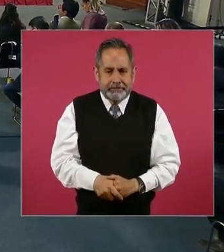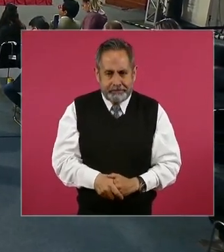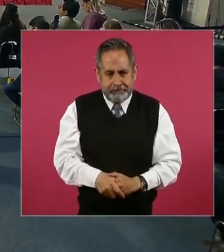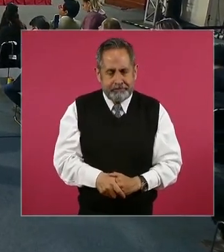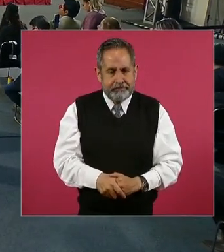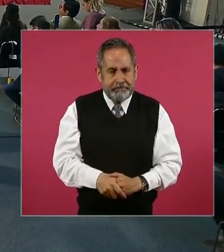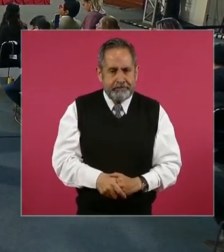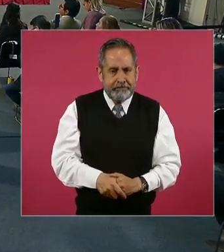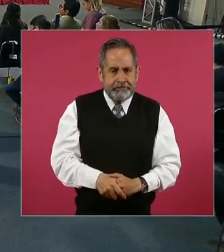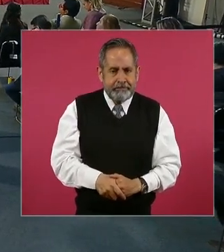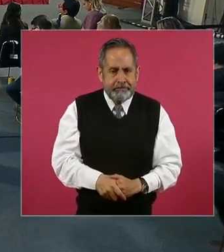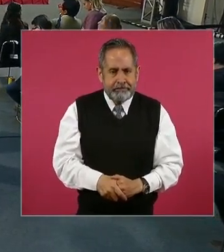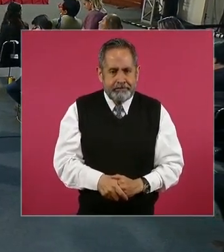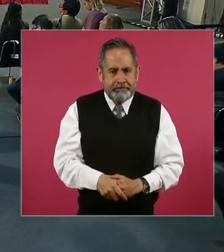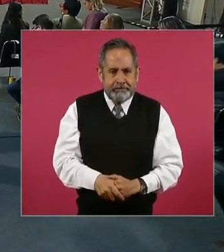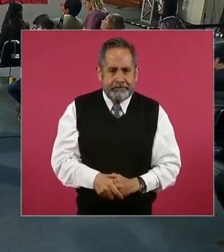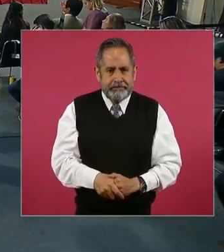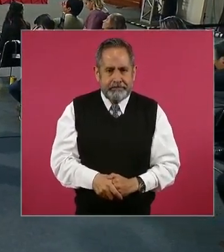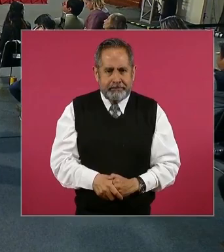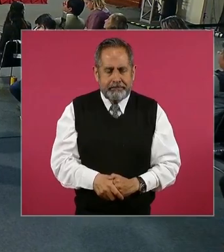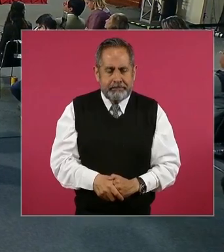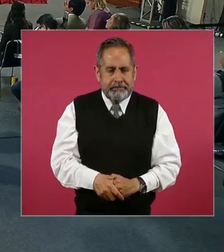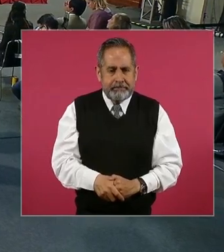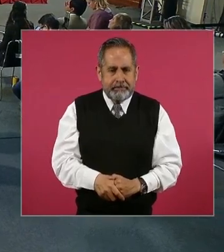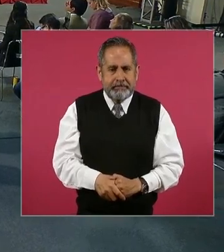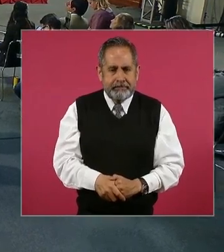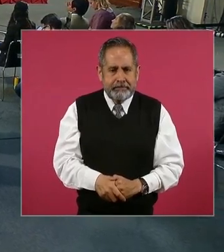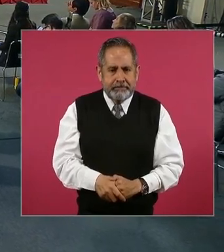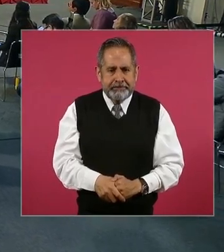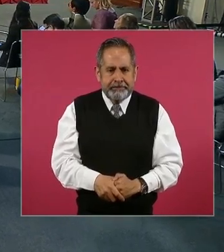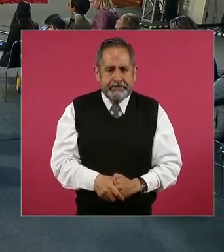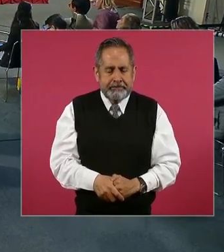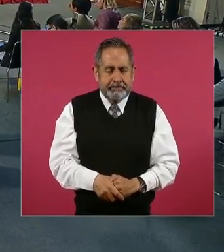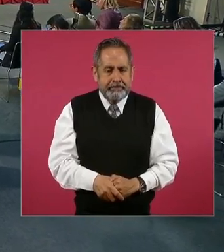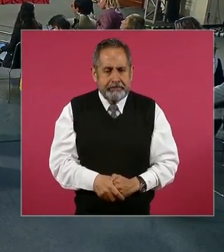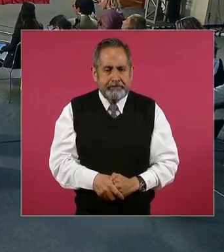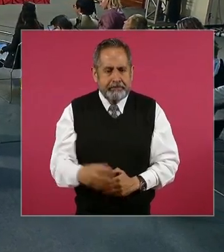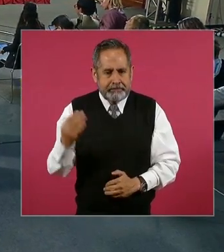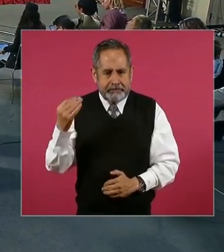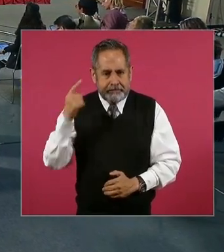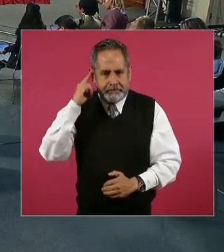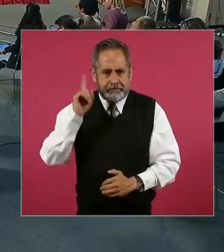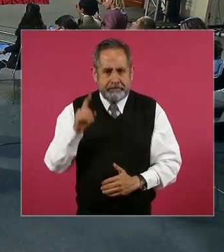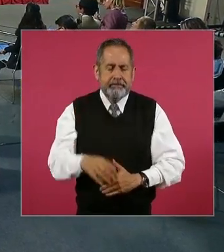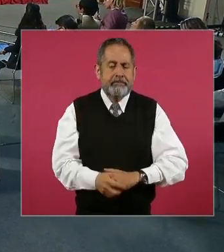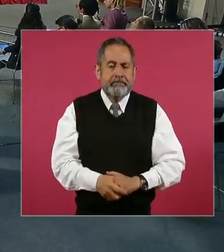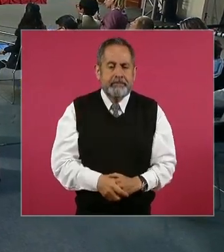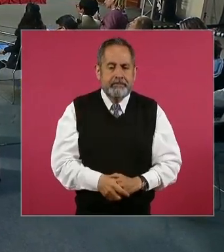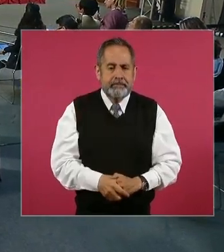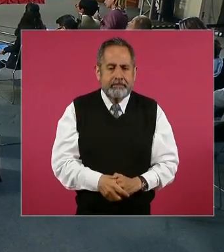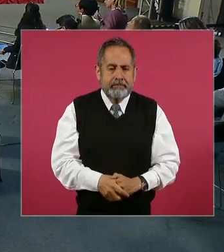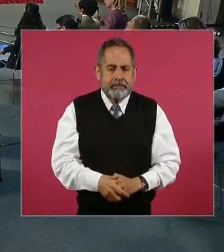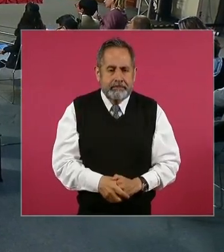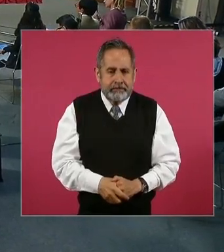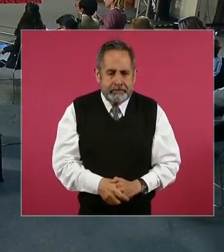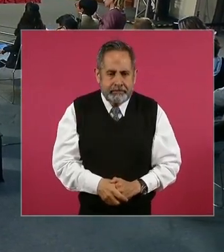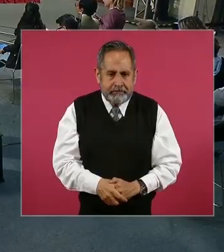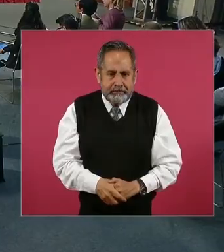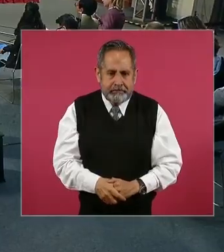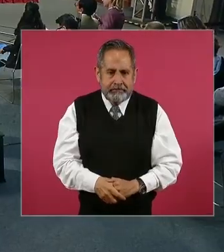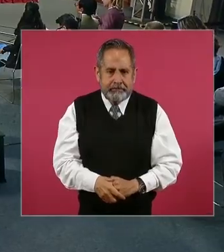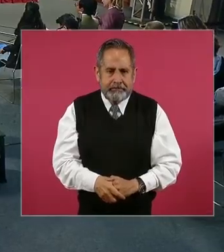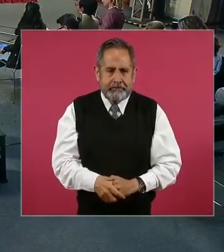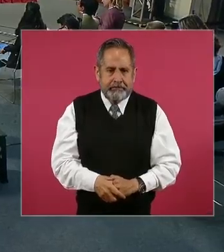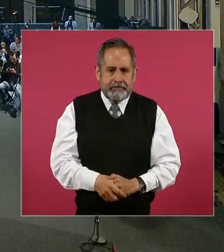corregir algunos de las afirmaciones que hace con respecto del trabajo del Pro su palabra tiene muchísimo